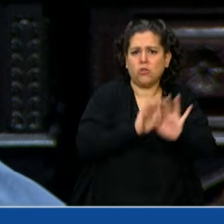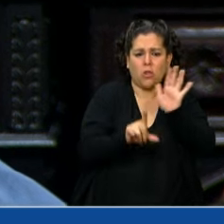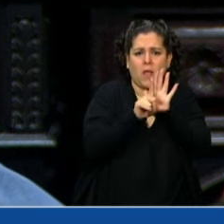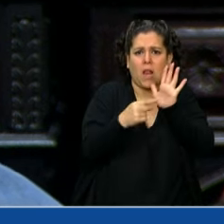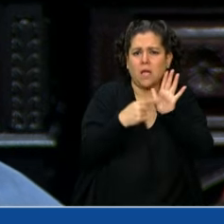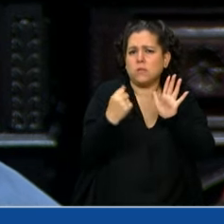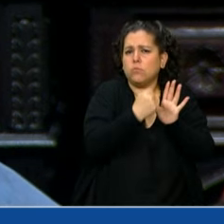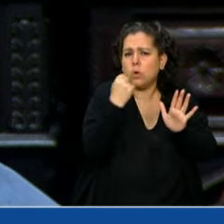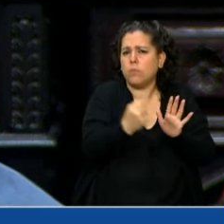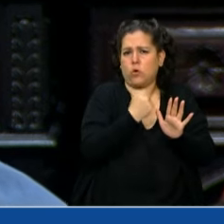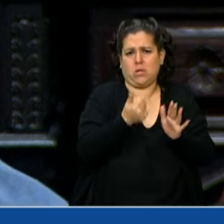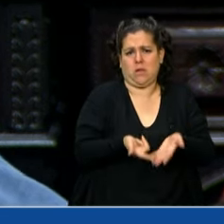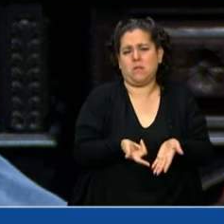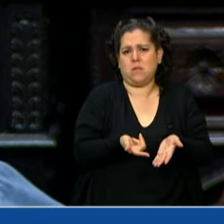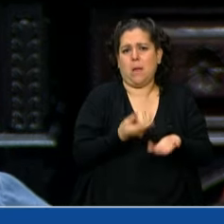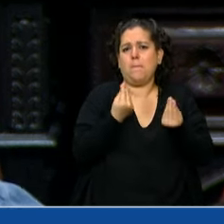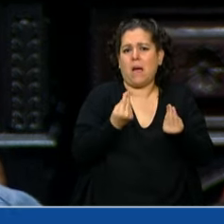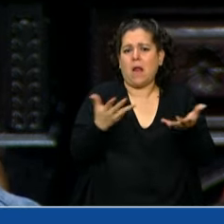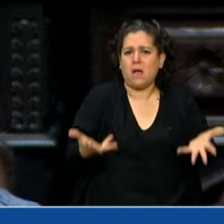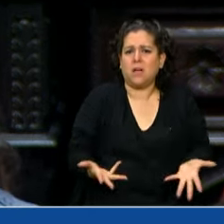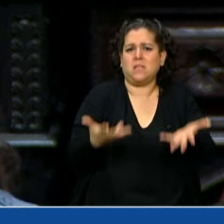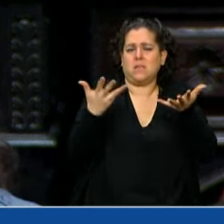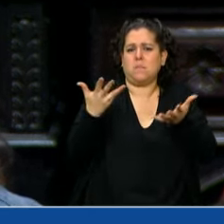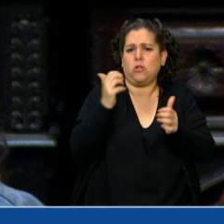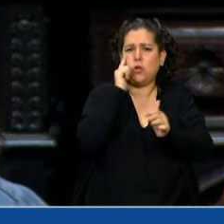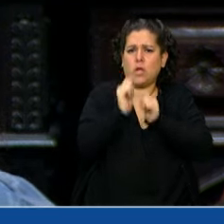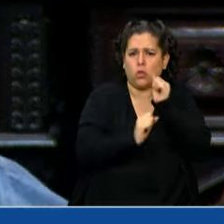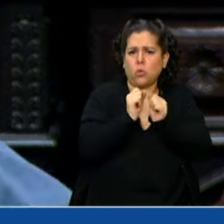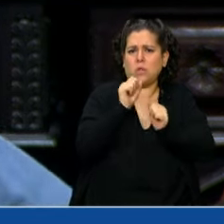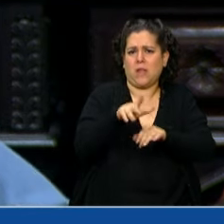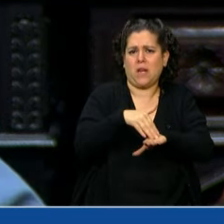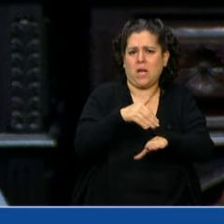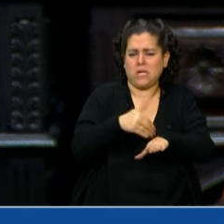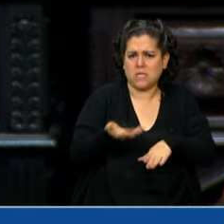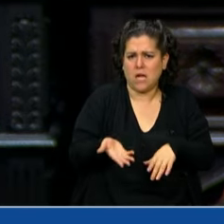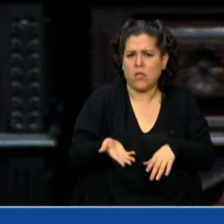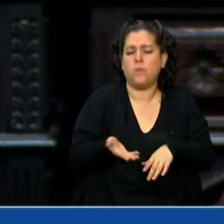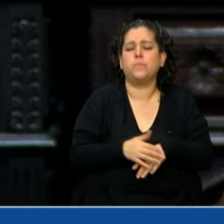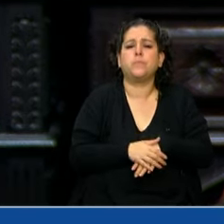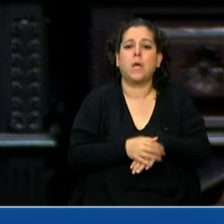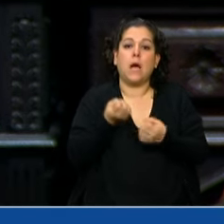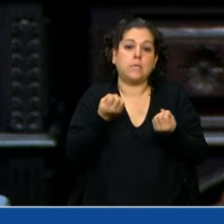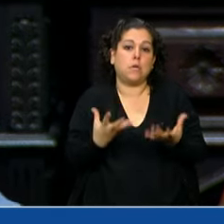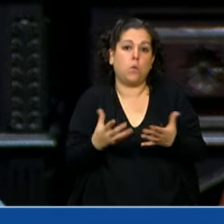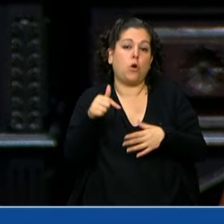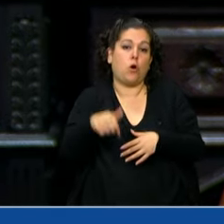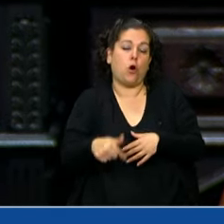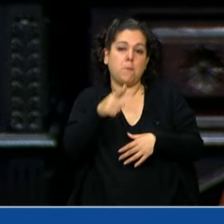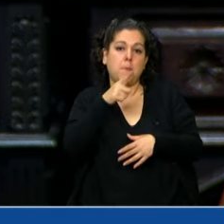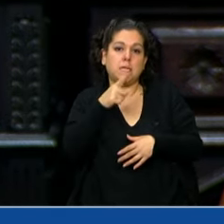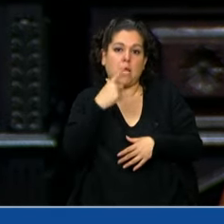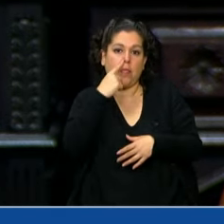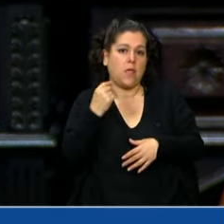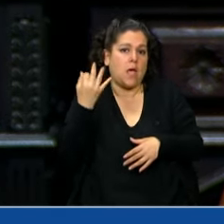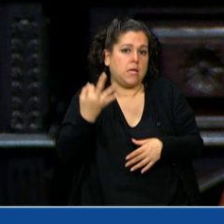es muy importante y determinante para el crecimiento de la Industria del calzado así que me parece que hoy es un día muy